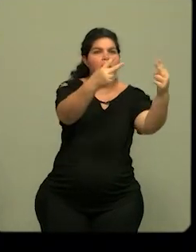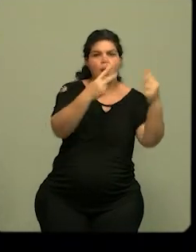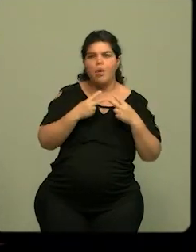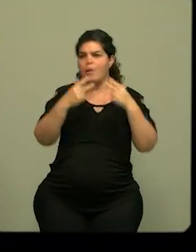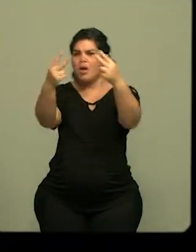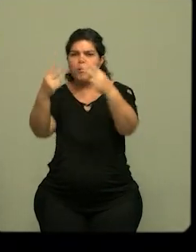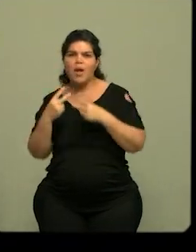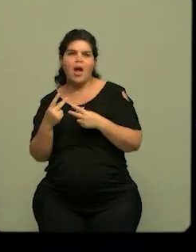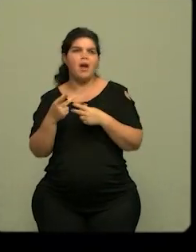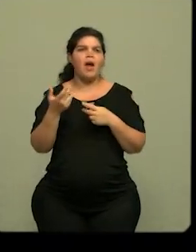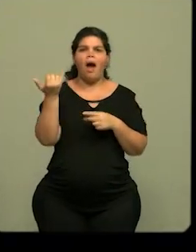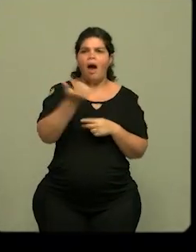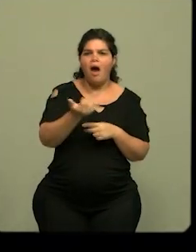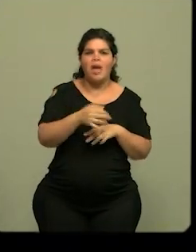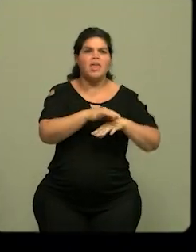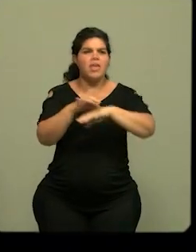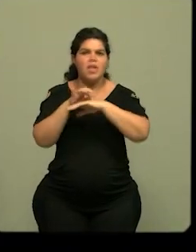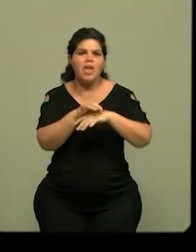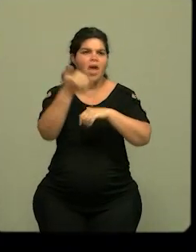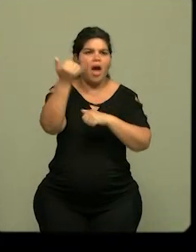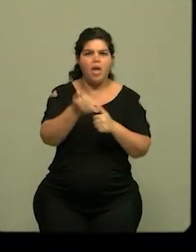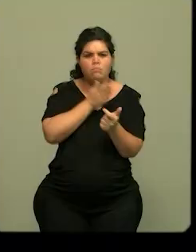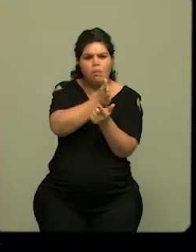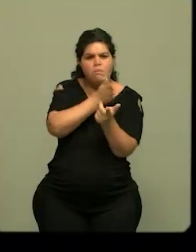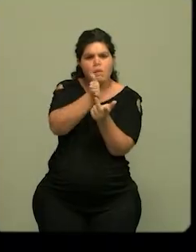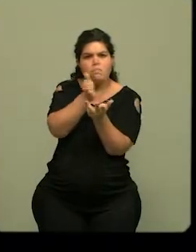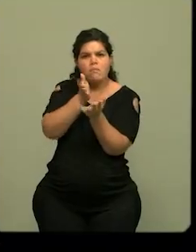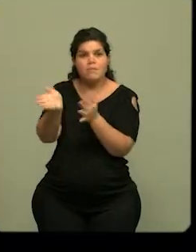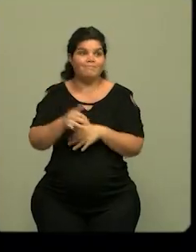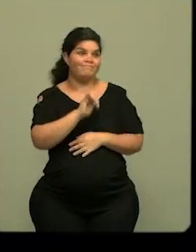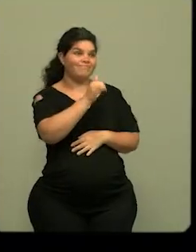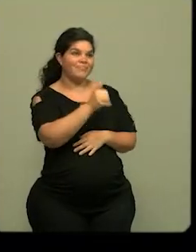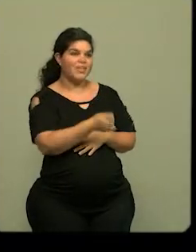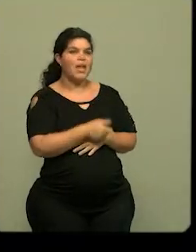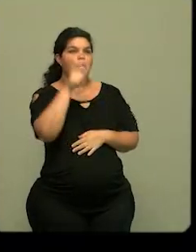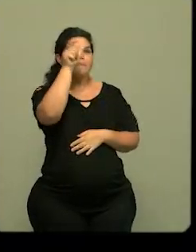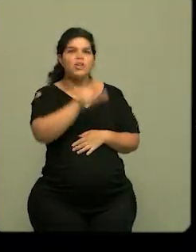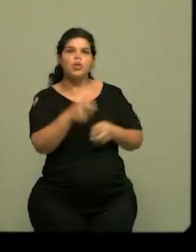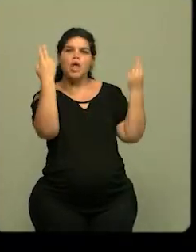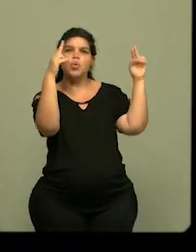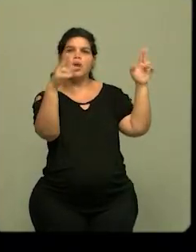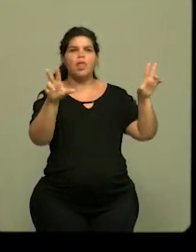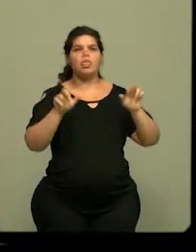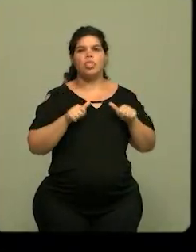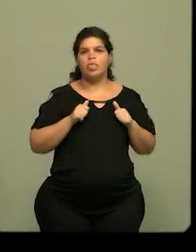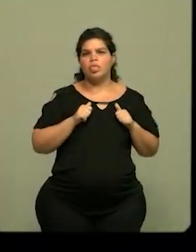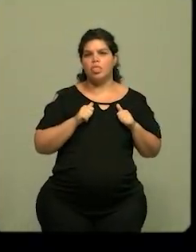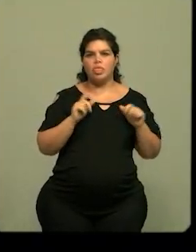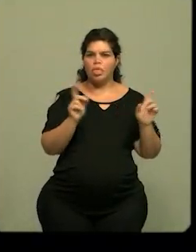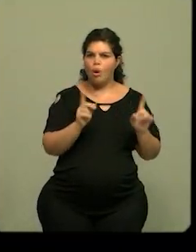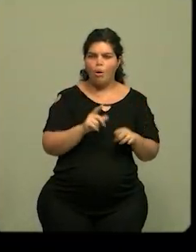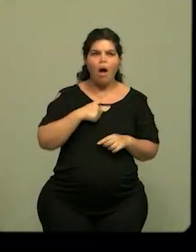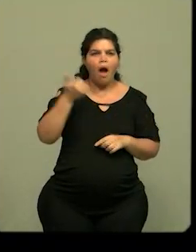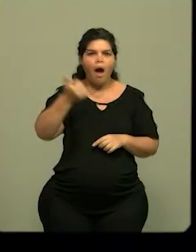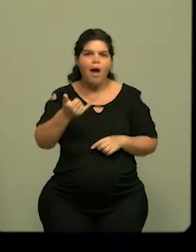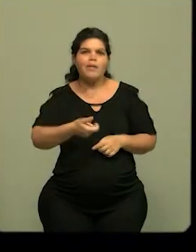otro, ¿no? Exactamente, es como que dejó de ser un turista pasivo Ujú, a un turista más activo que busca experiencias y experiencias nuevas, ¿no? ujú.